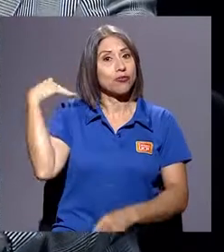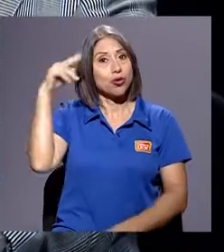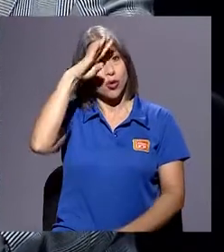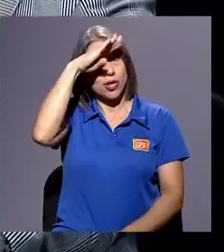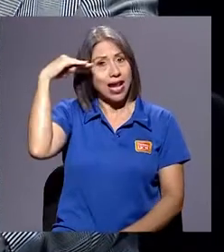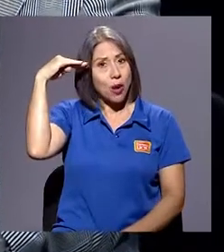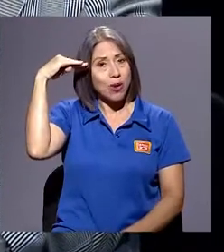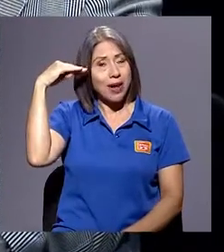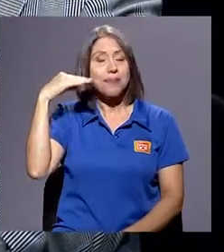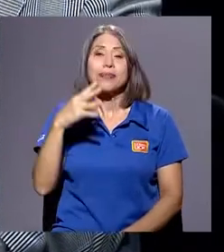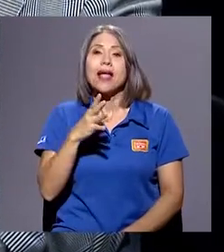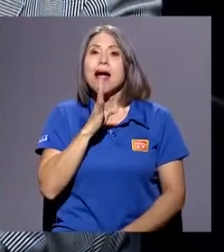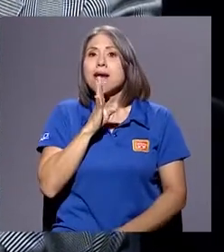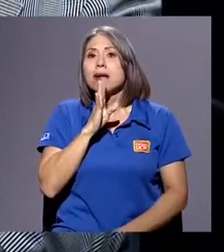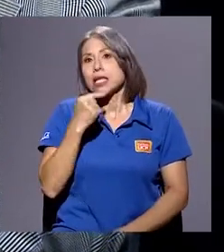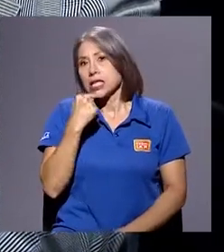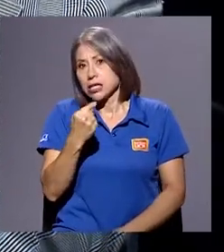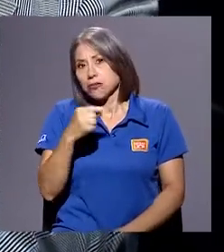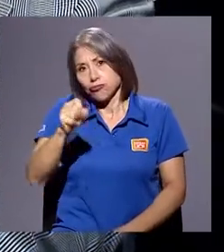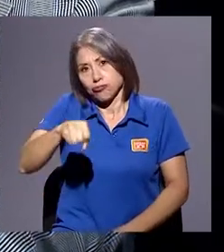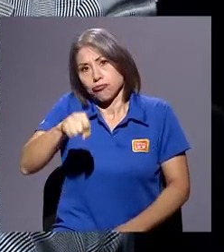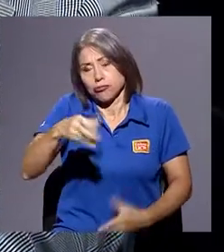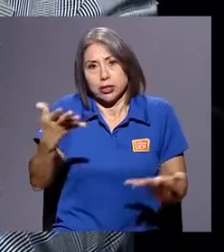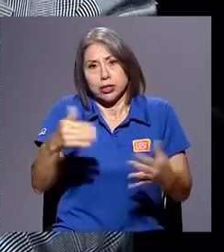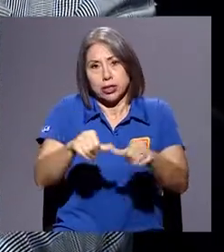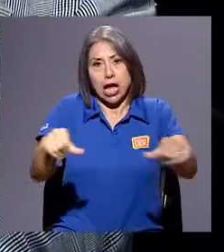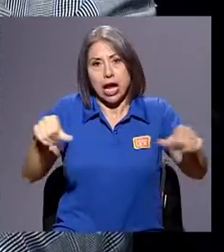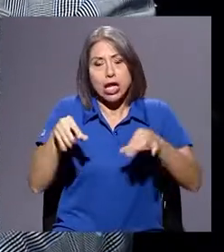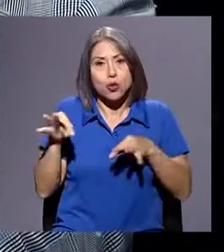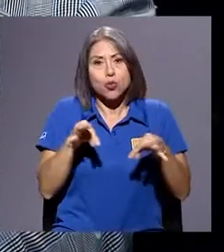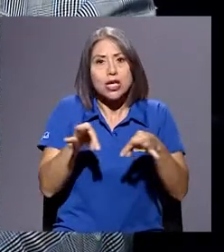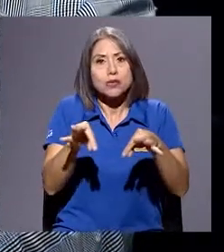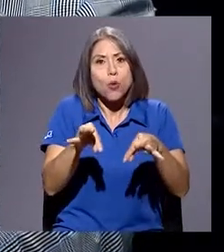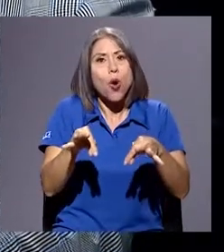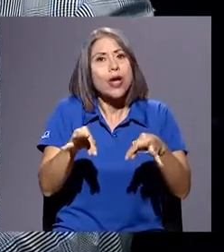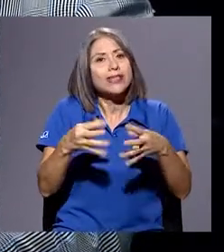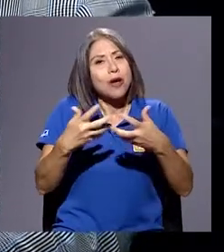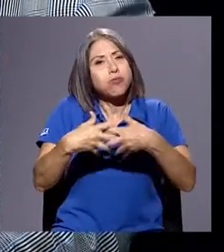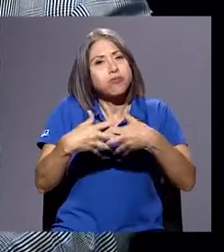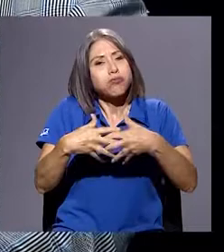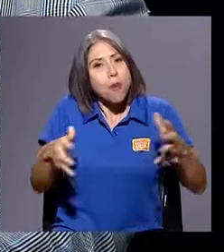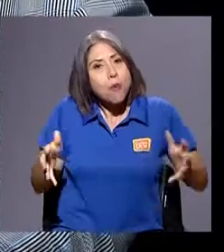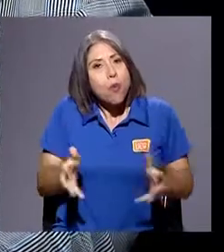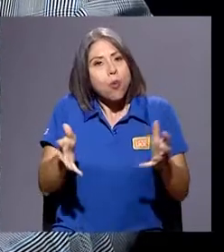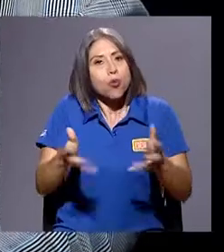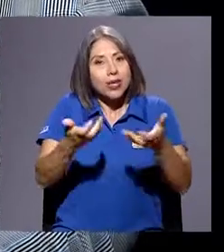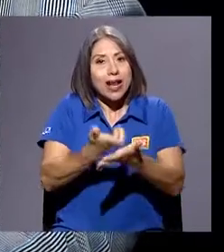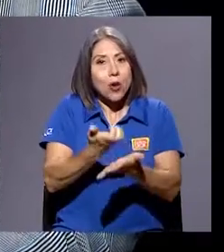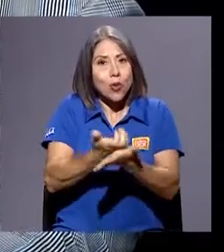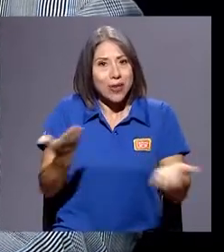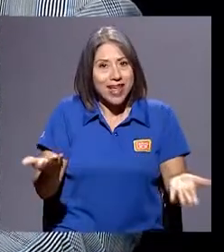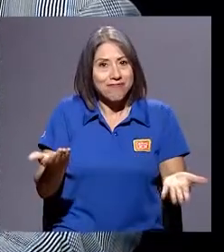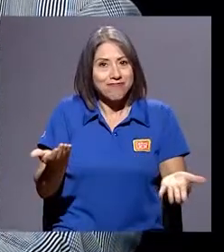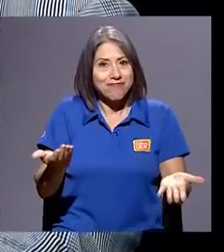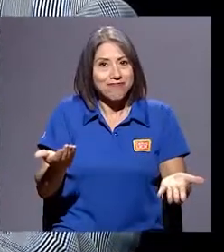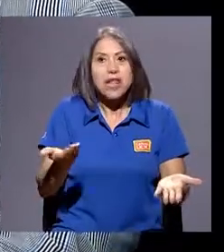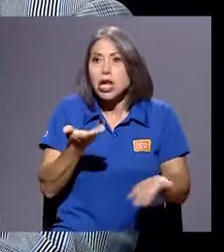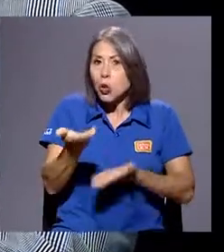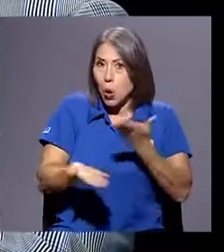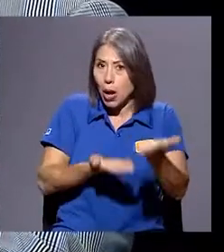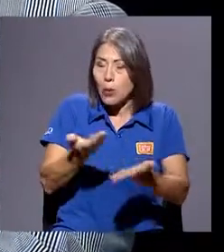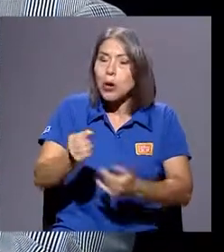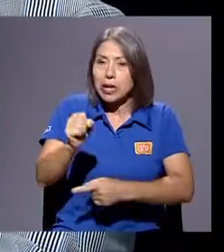que tienen claro que el sector turismo es el motor de la economía y que colaboran, no voy a decir que no.